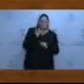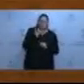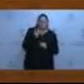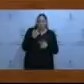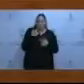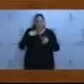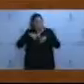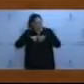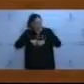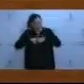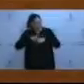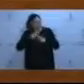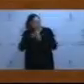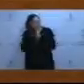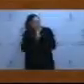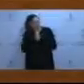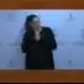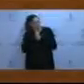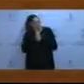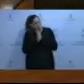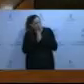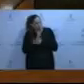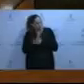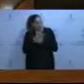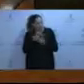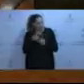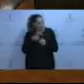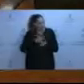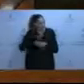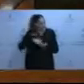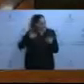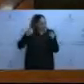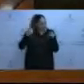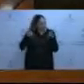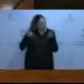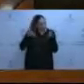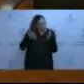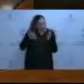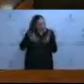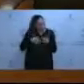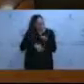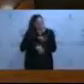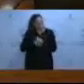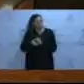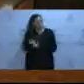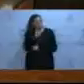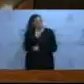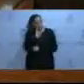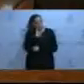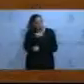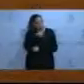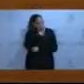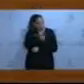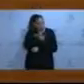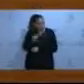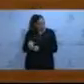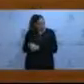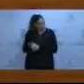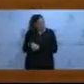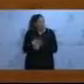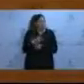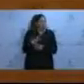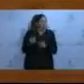con el paciente y para recomendar la continuidad o no de la medicación que está tomando. Hablamos de